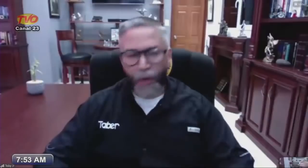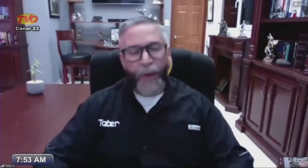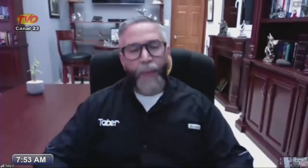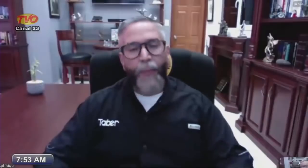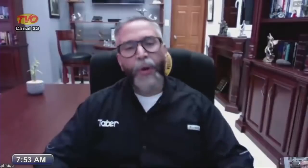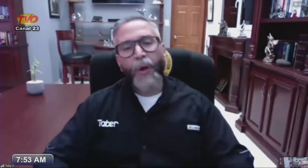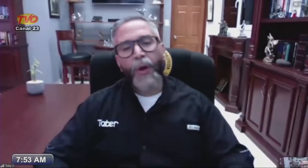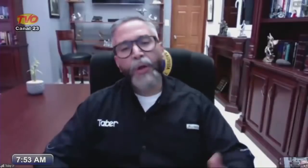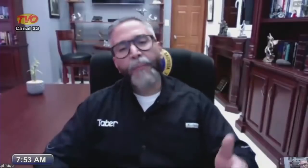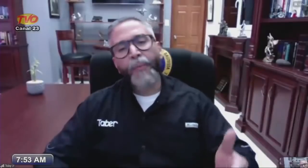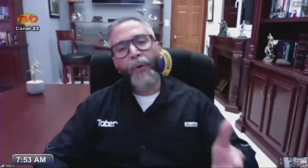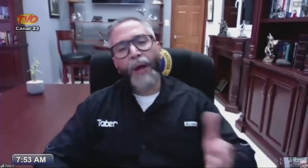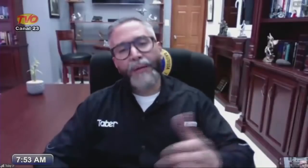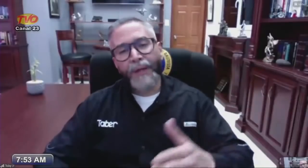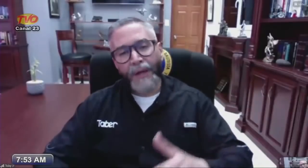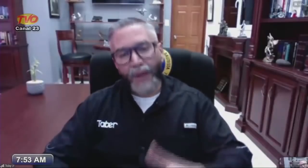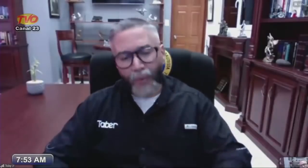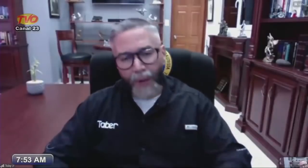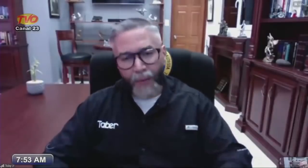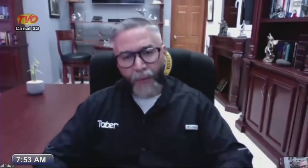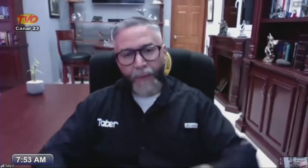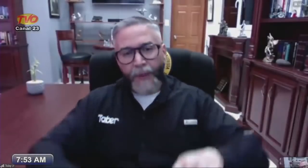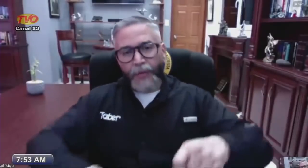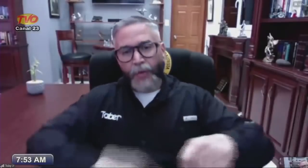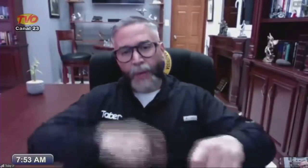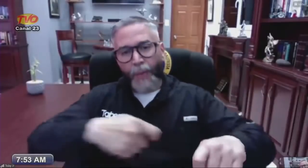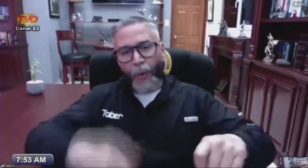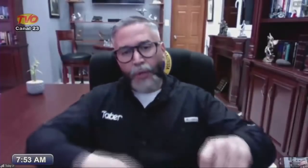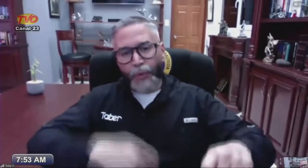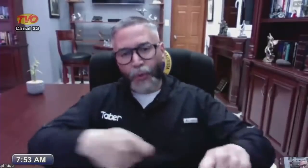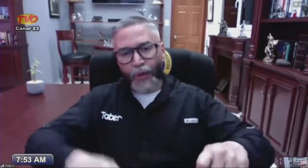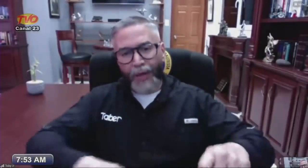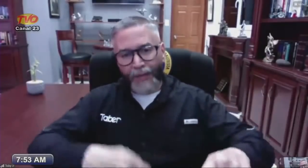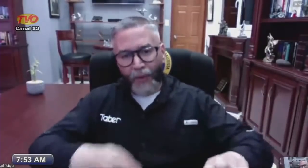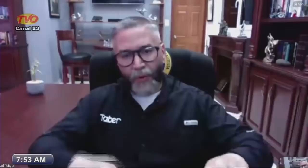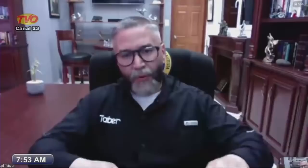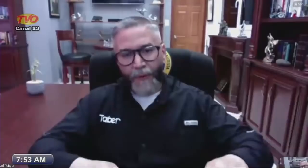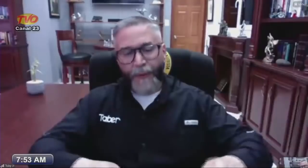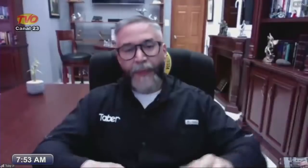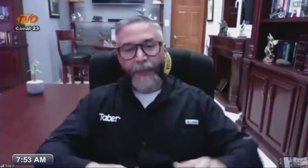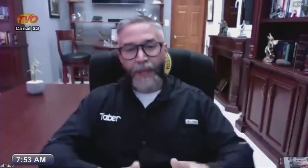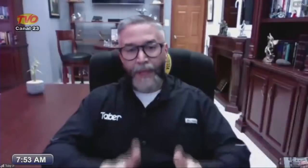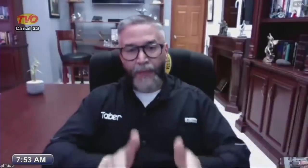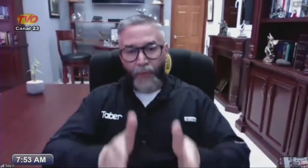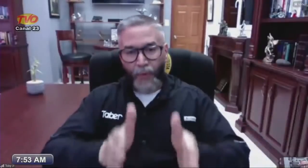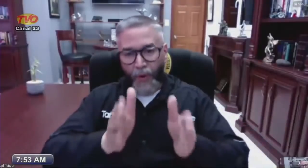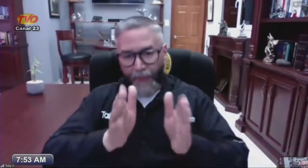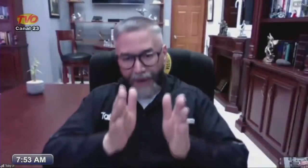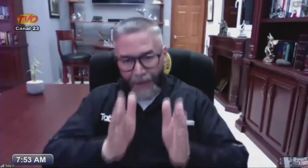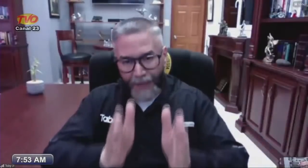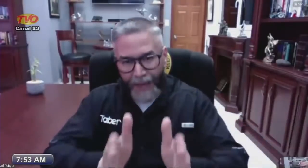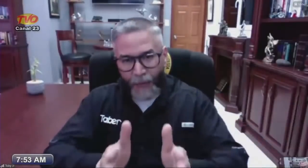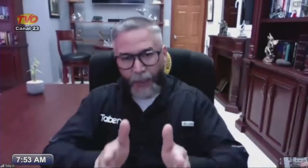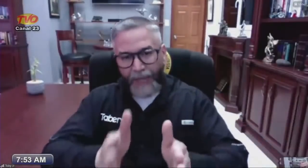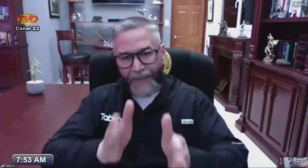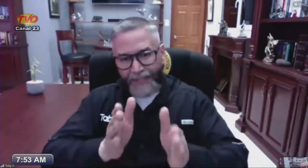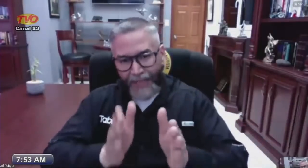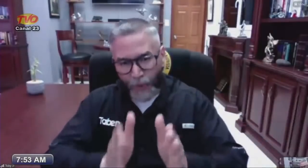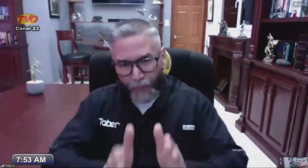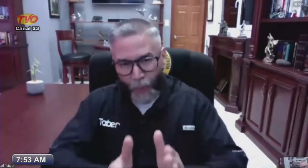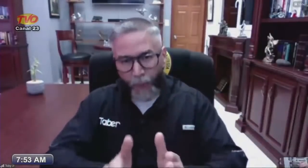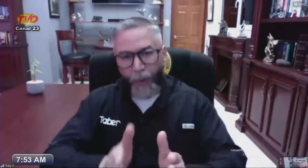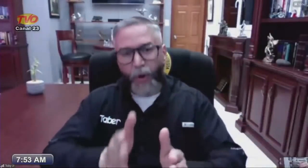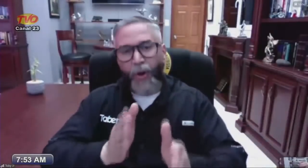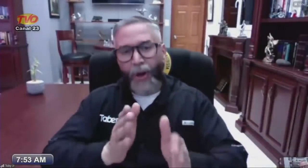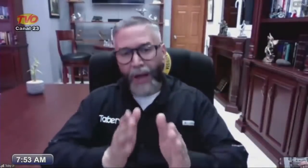nana porque cuando me ponen al ternero nuevo yo le pongo el yugo y dibujo va caminando y le va